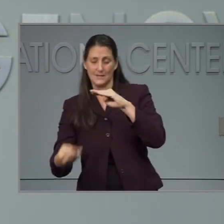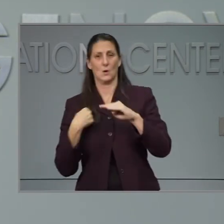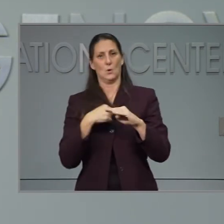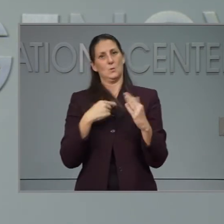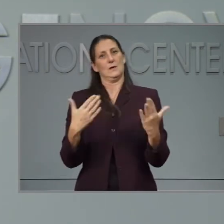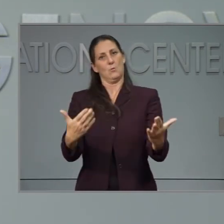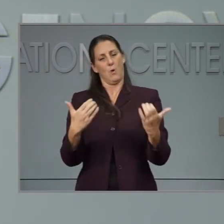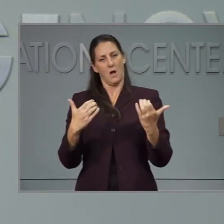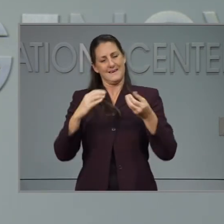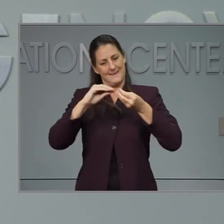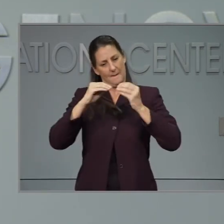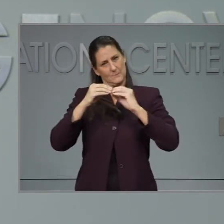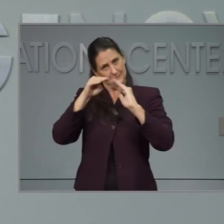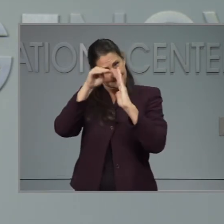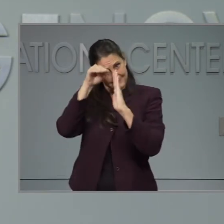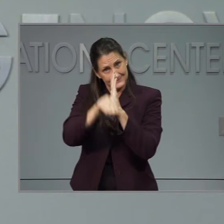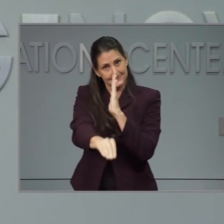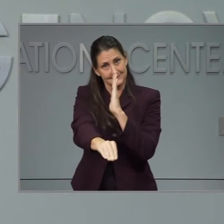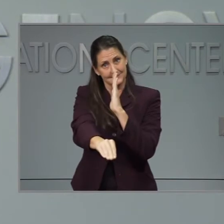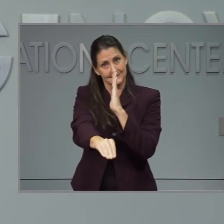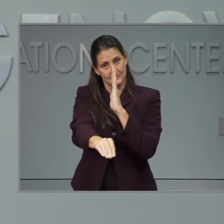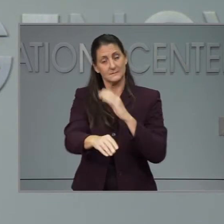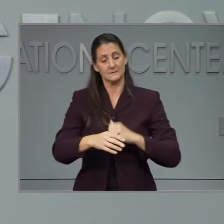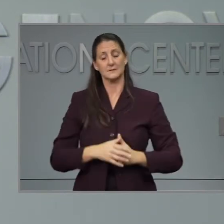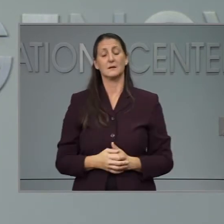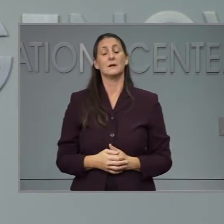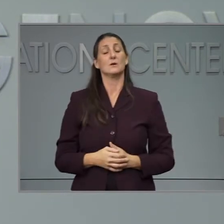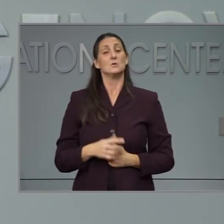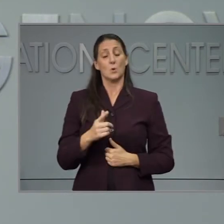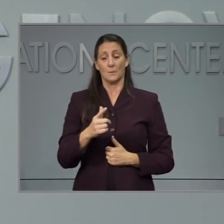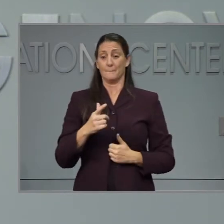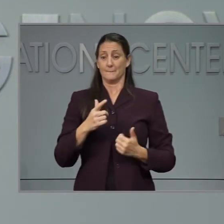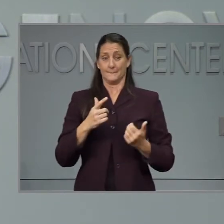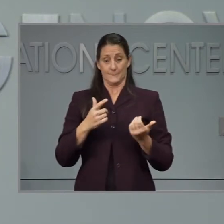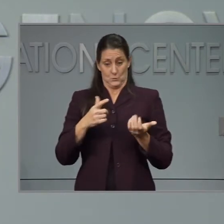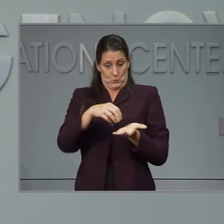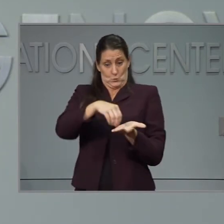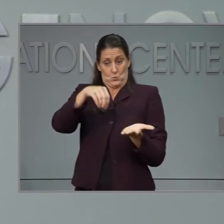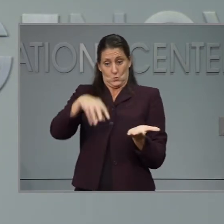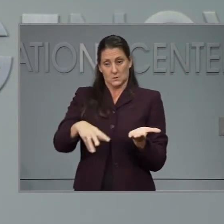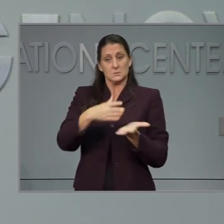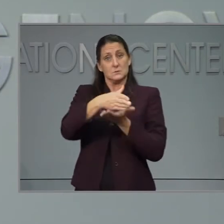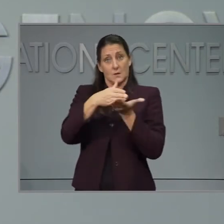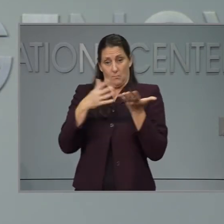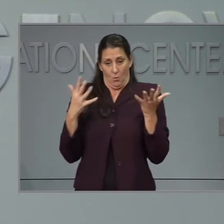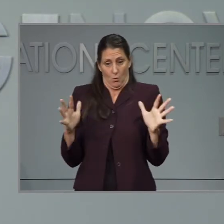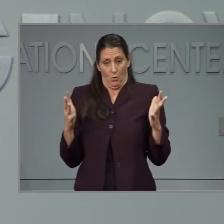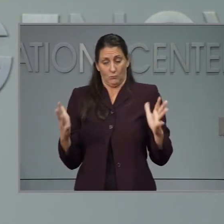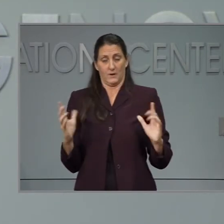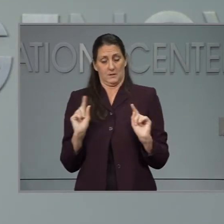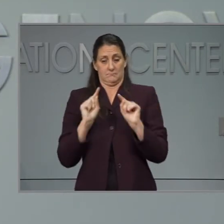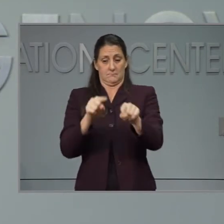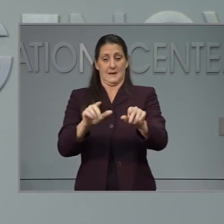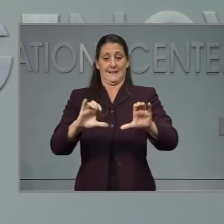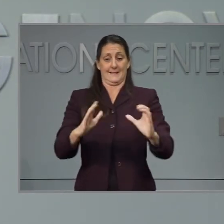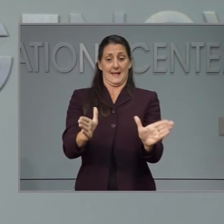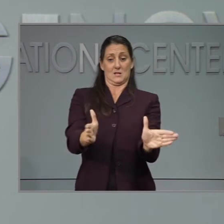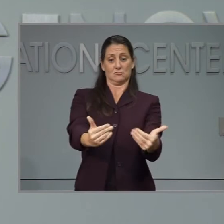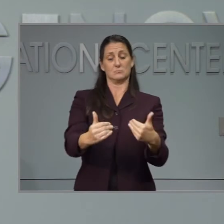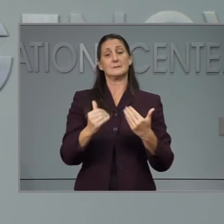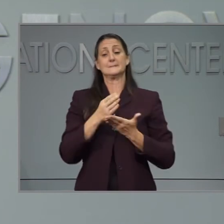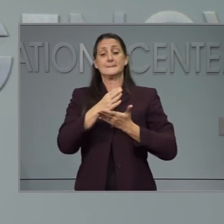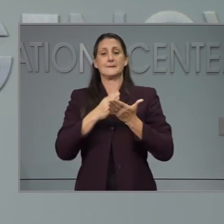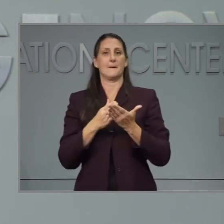el nivel de virus y esto quiere decir que los chicos van a poder regresar a instrucción presencial. Algunos ya lo pueden hacer,